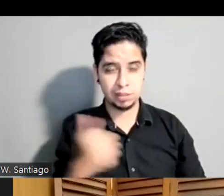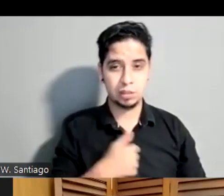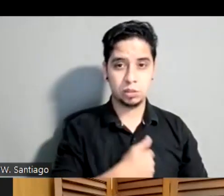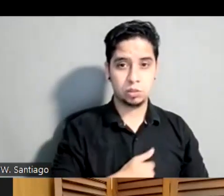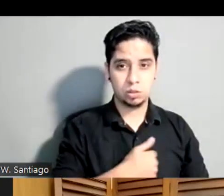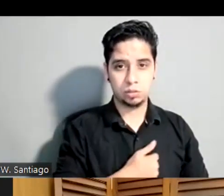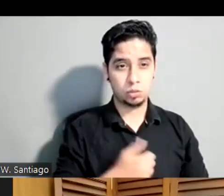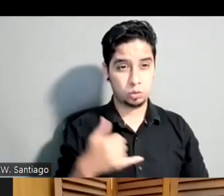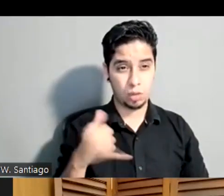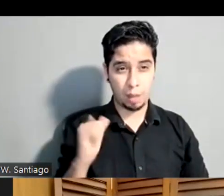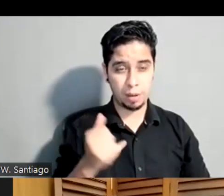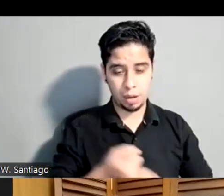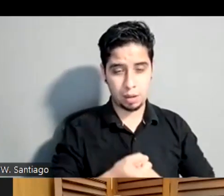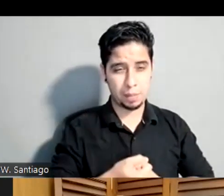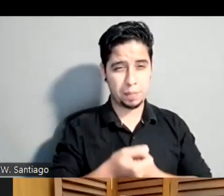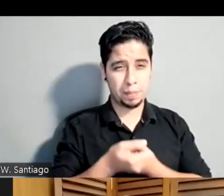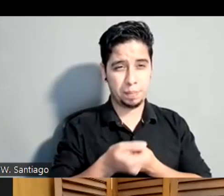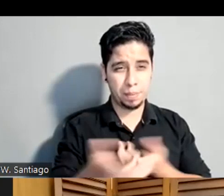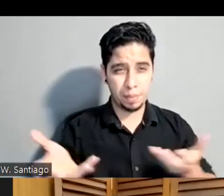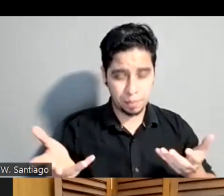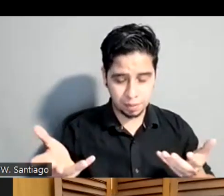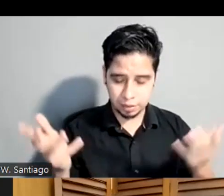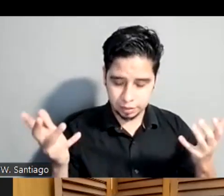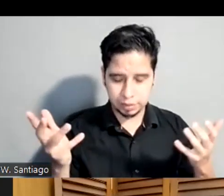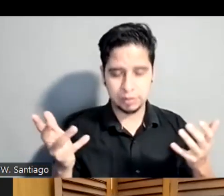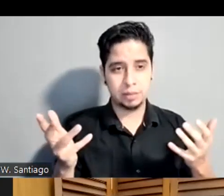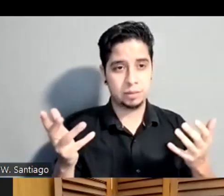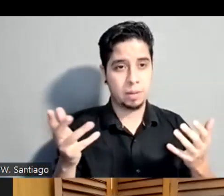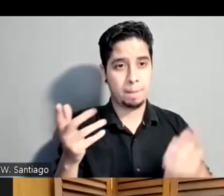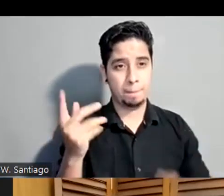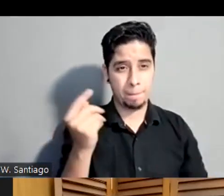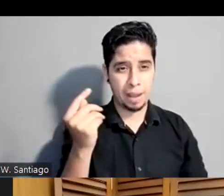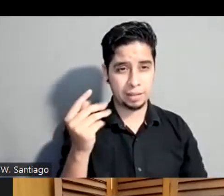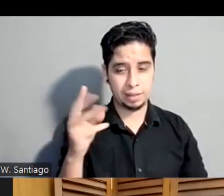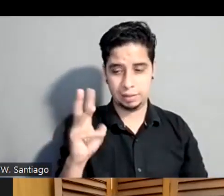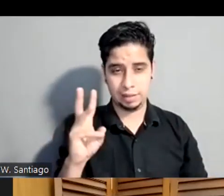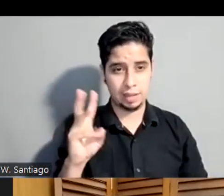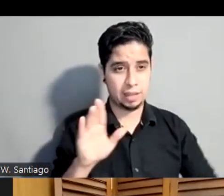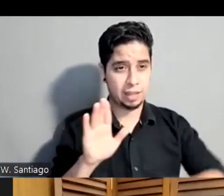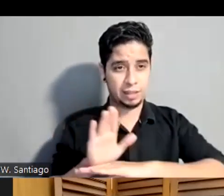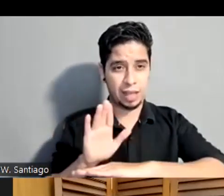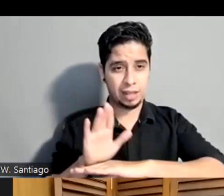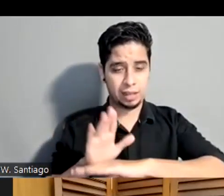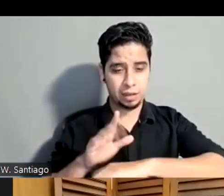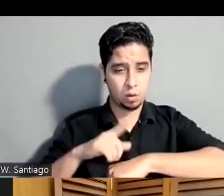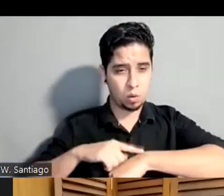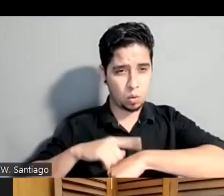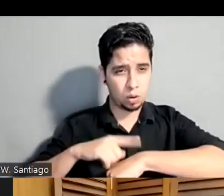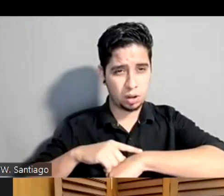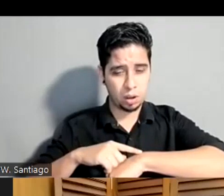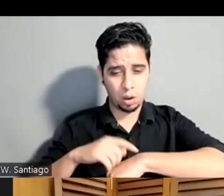que tú sabes. Aquí martes a las 6 de la tarde, martes qué, martes qué, octubre